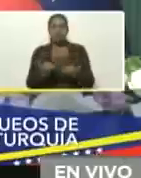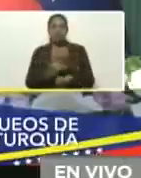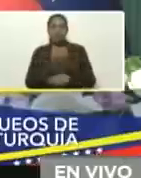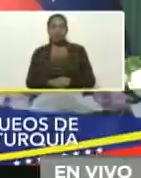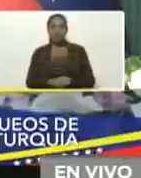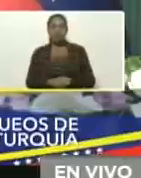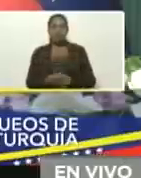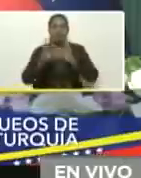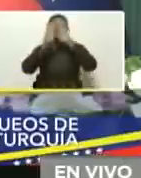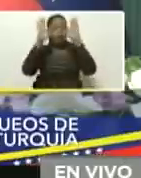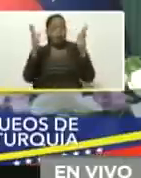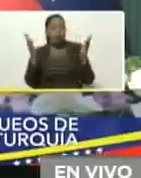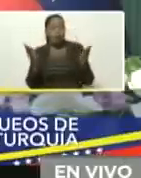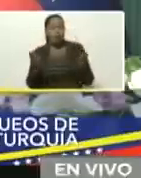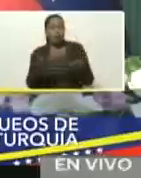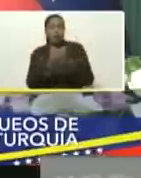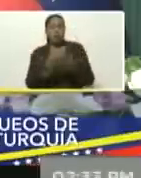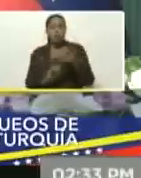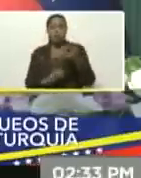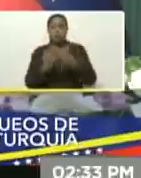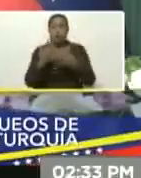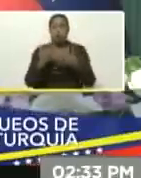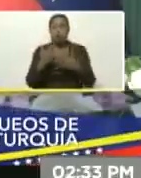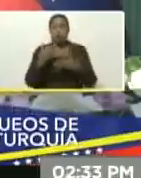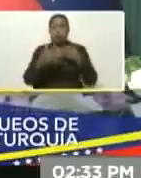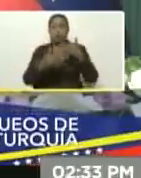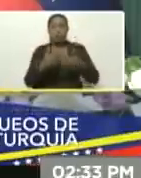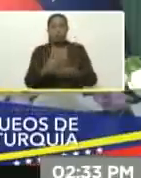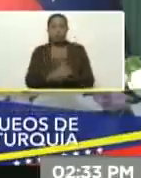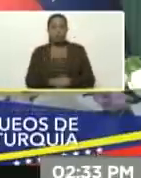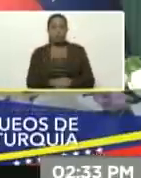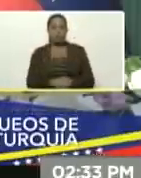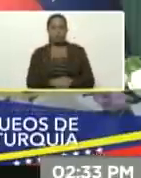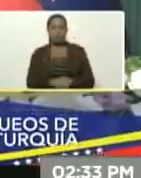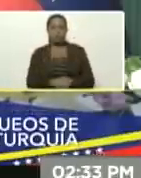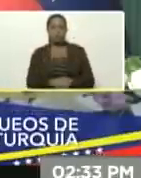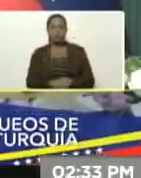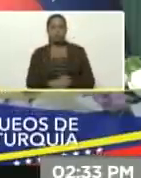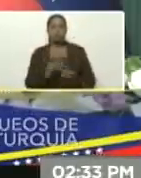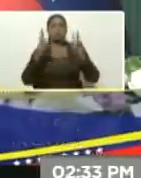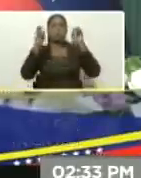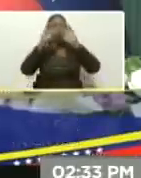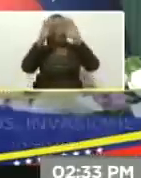para el mundo que está surgiendo. Un nuevo mundo.